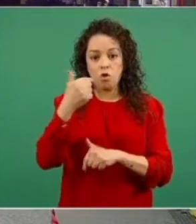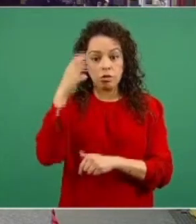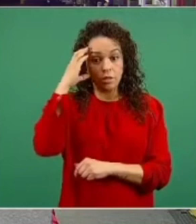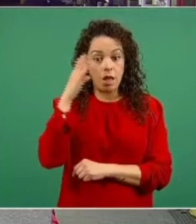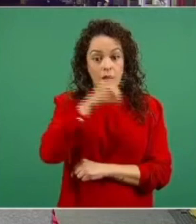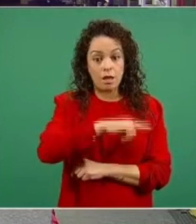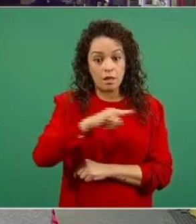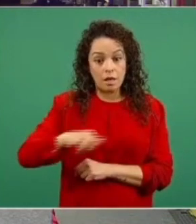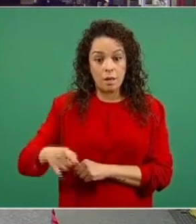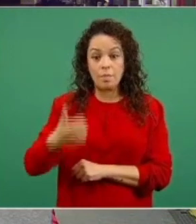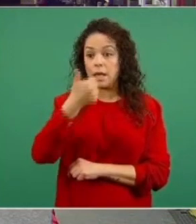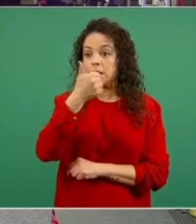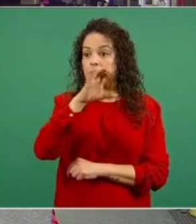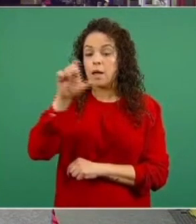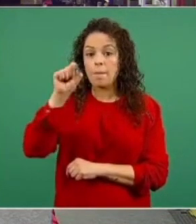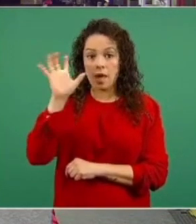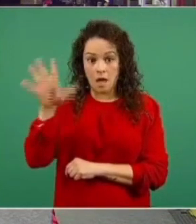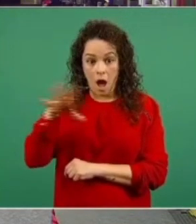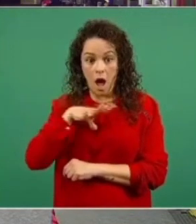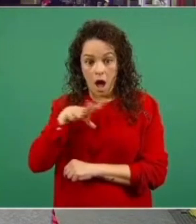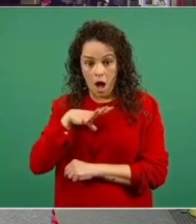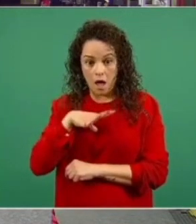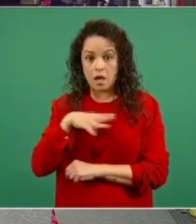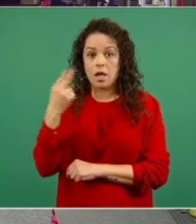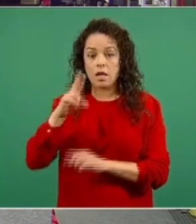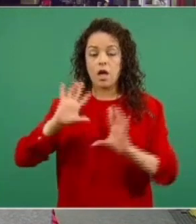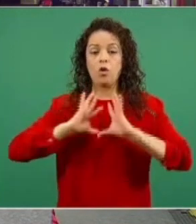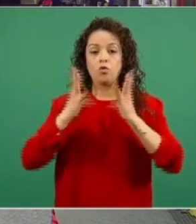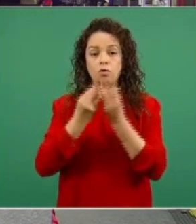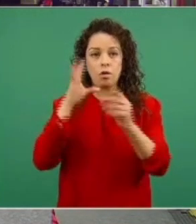las 620 que tenemos para llegar a un total de